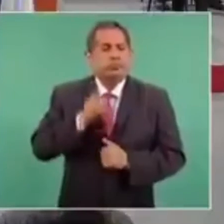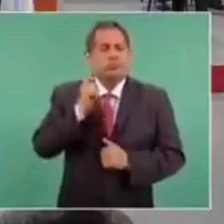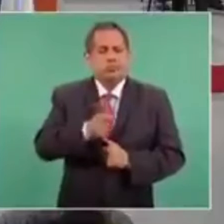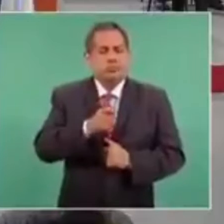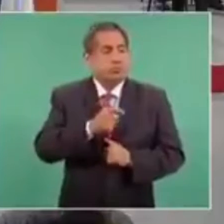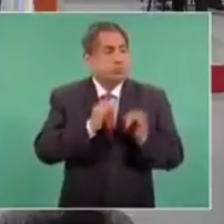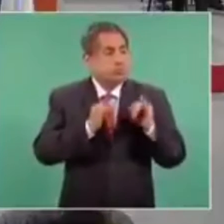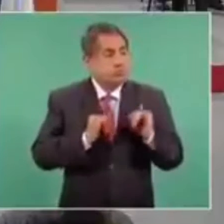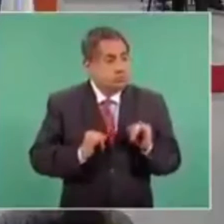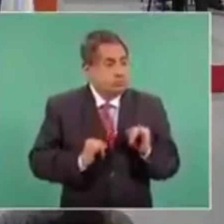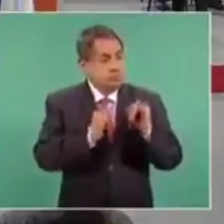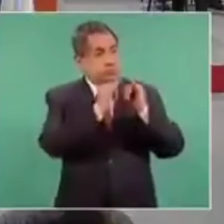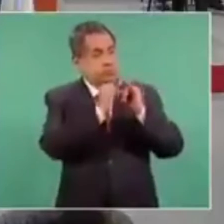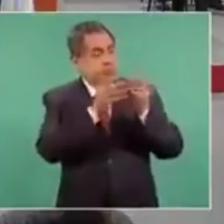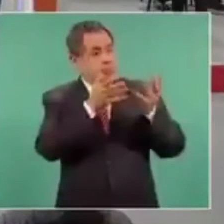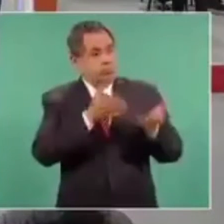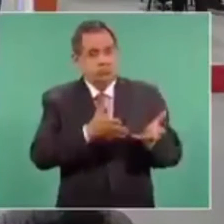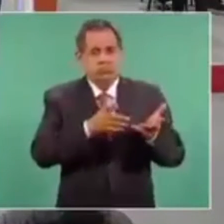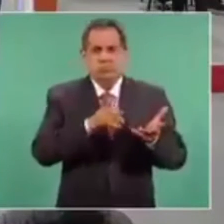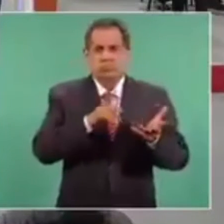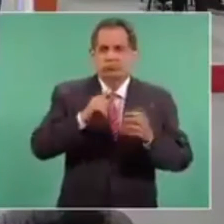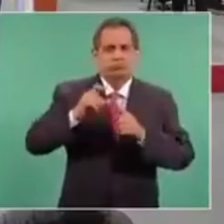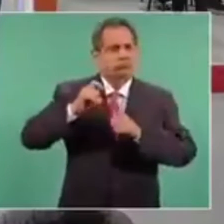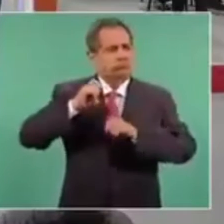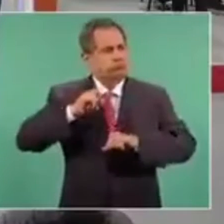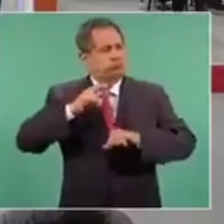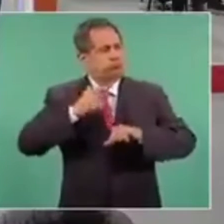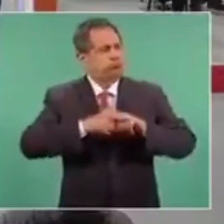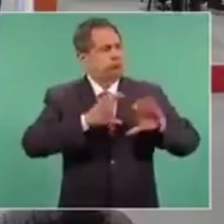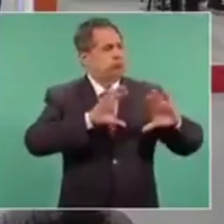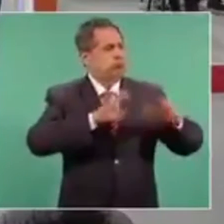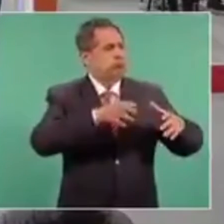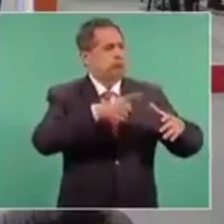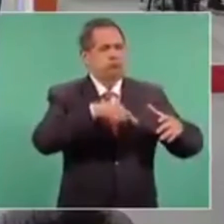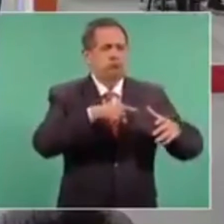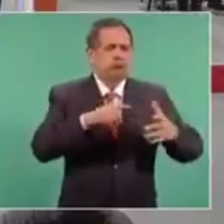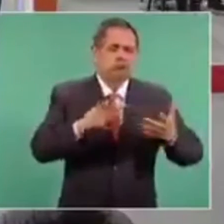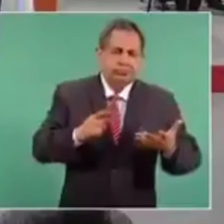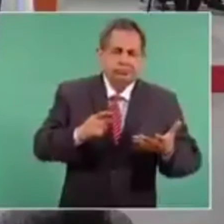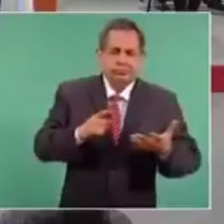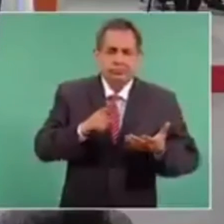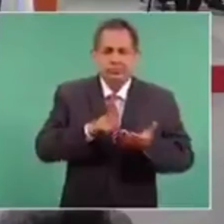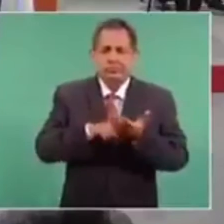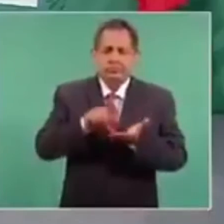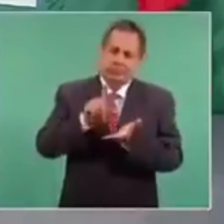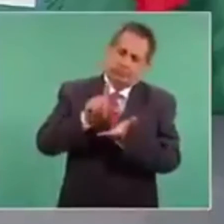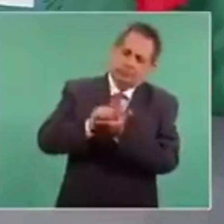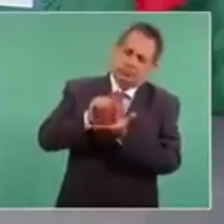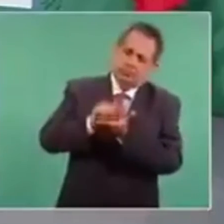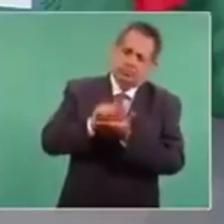las instituciones, ¿no?, o los organismos, o decir Twitter